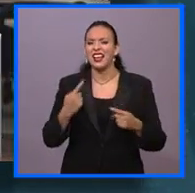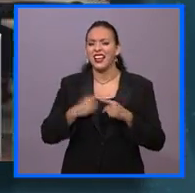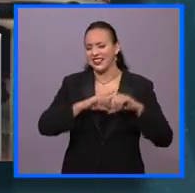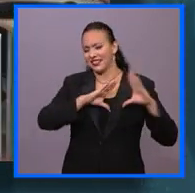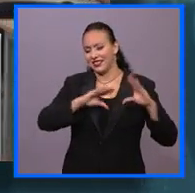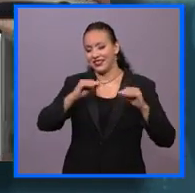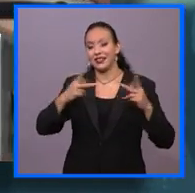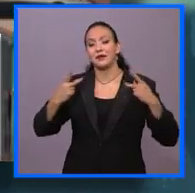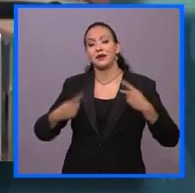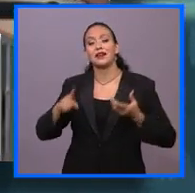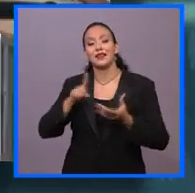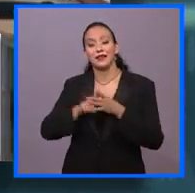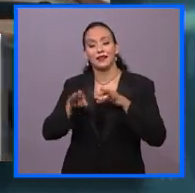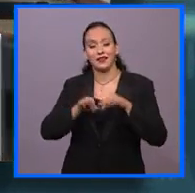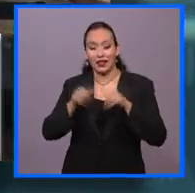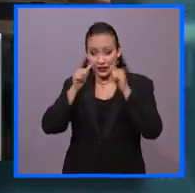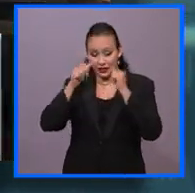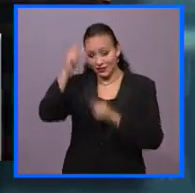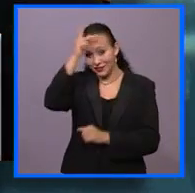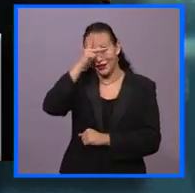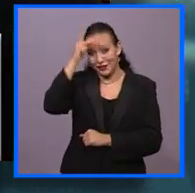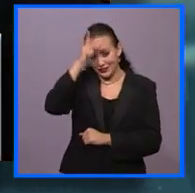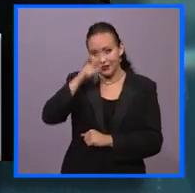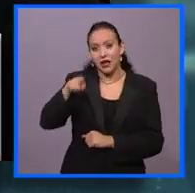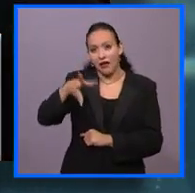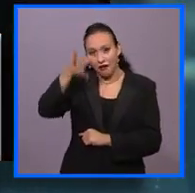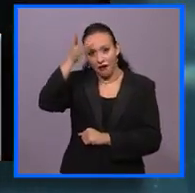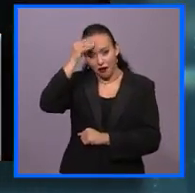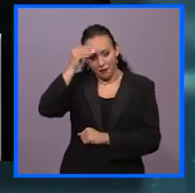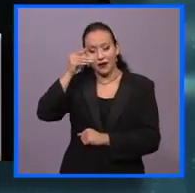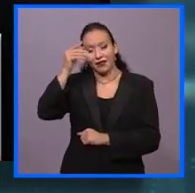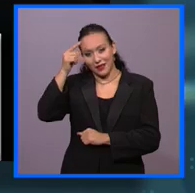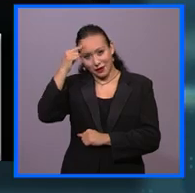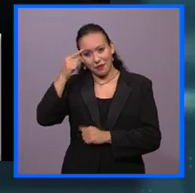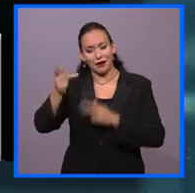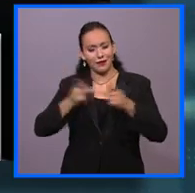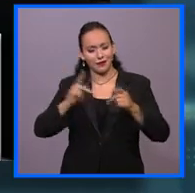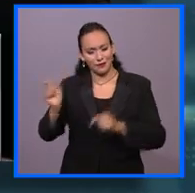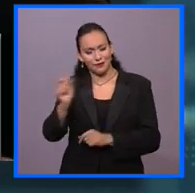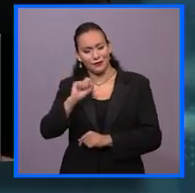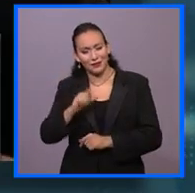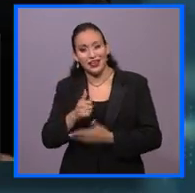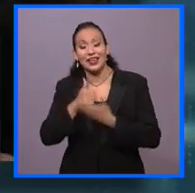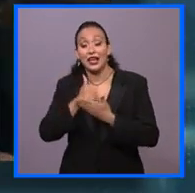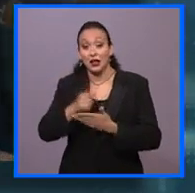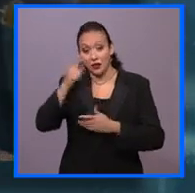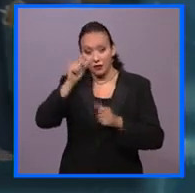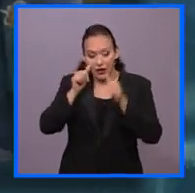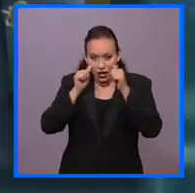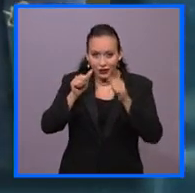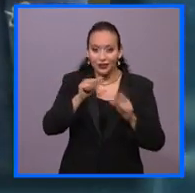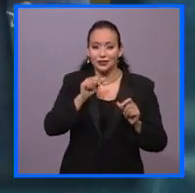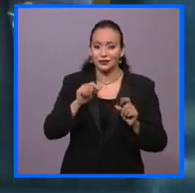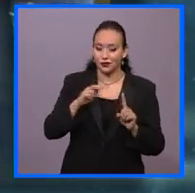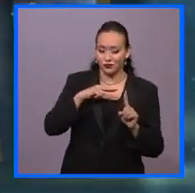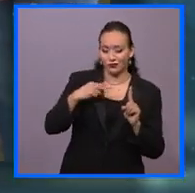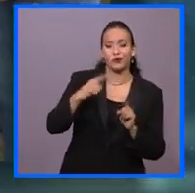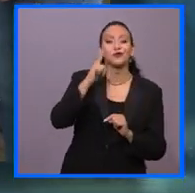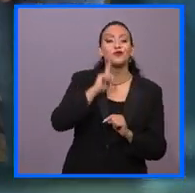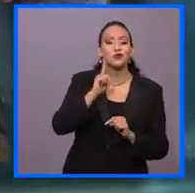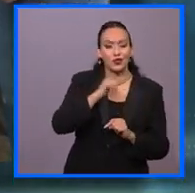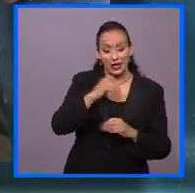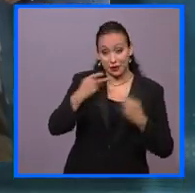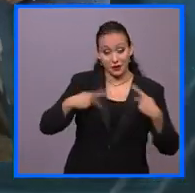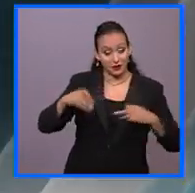personal del Centro de Atención Psicológica, como parte del programa de formación para incorporar un enfoque humanista en la atención a